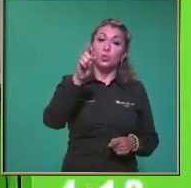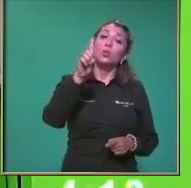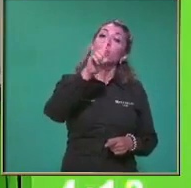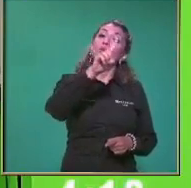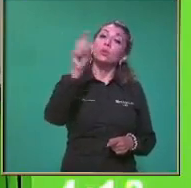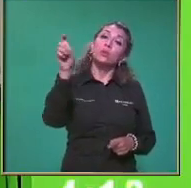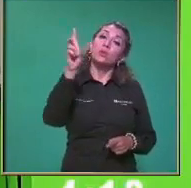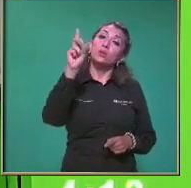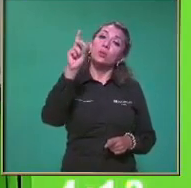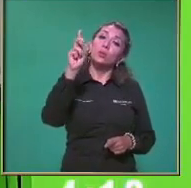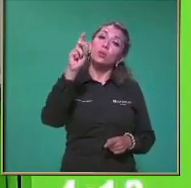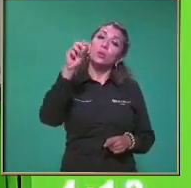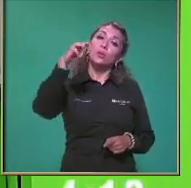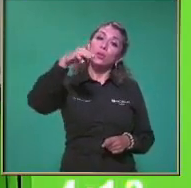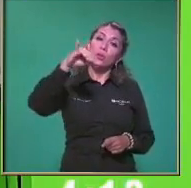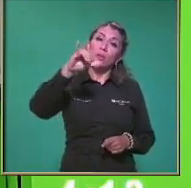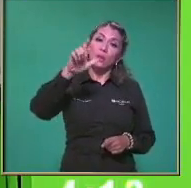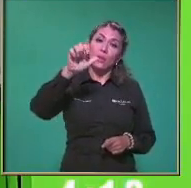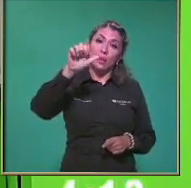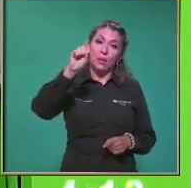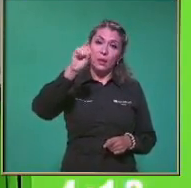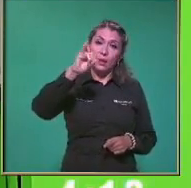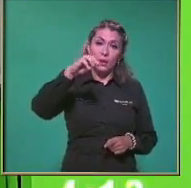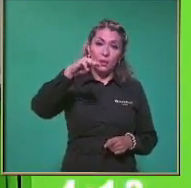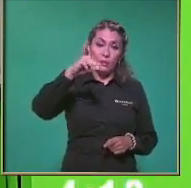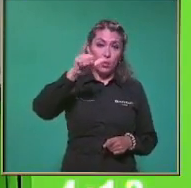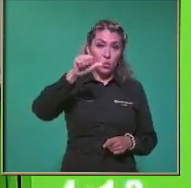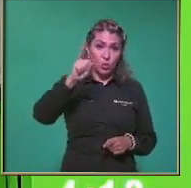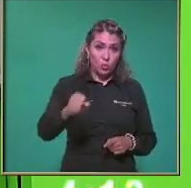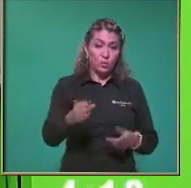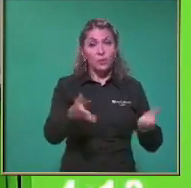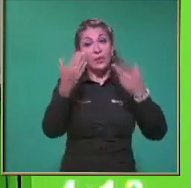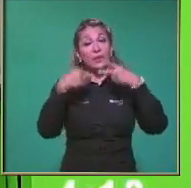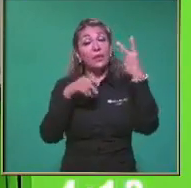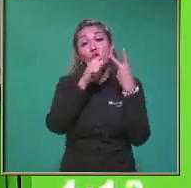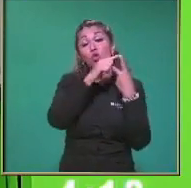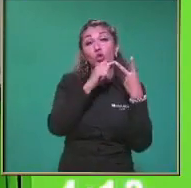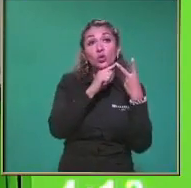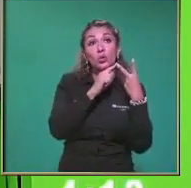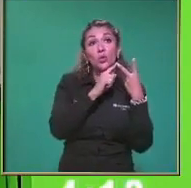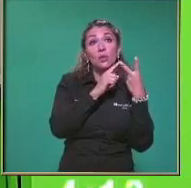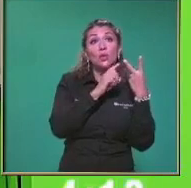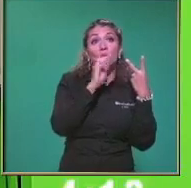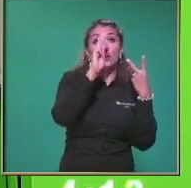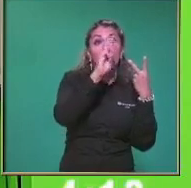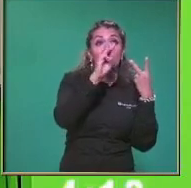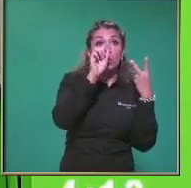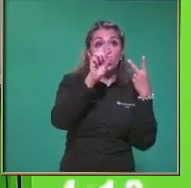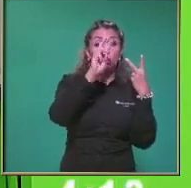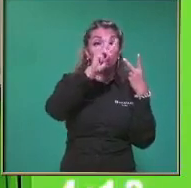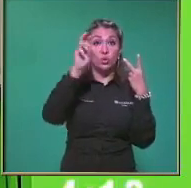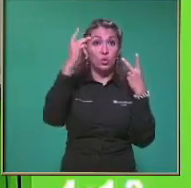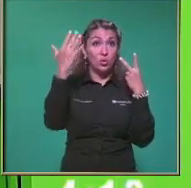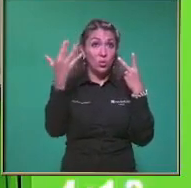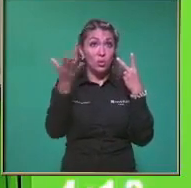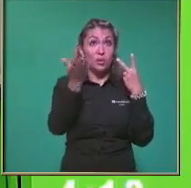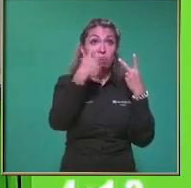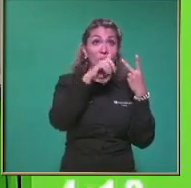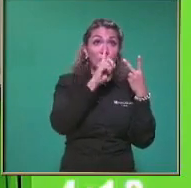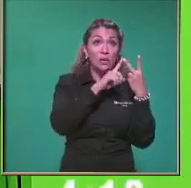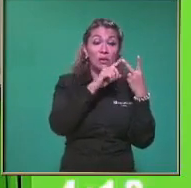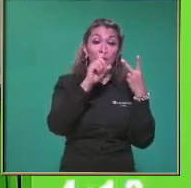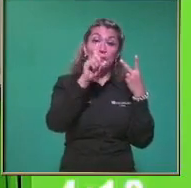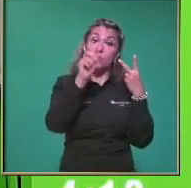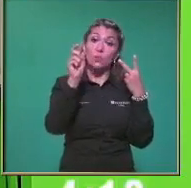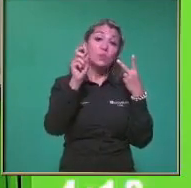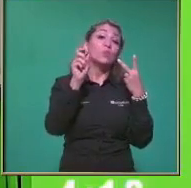quedan 3.103 milésimos y 3.250 milésimos. Si nos damos cuenta, seguiría